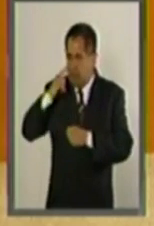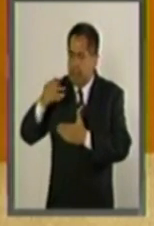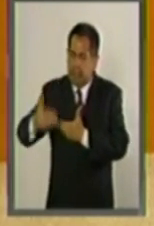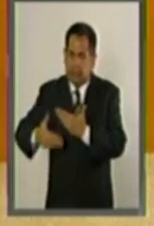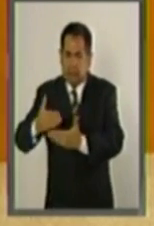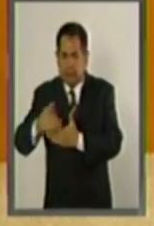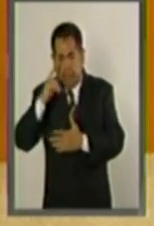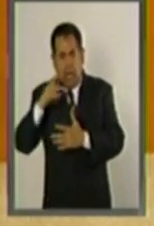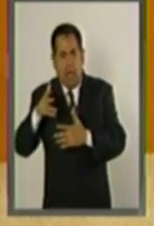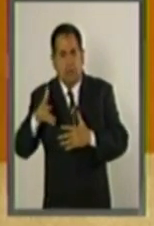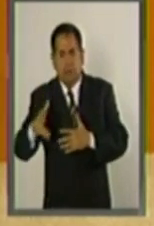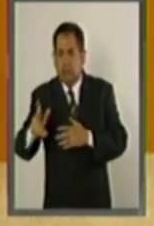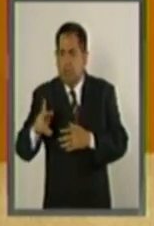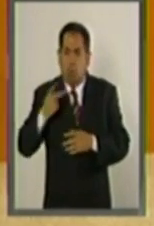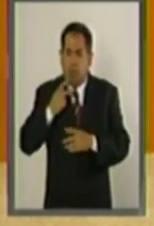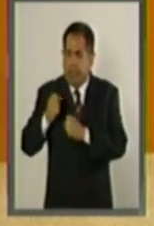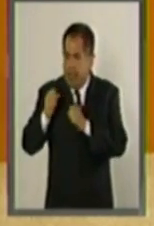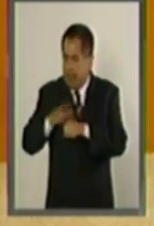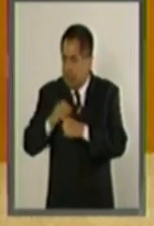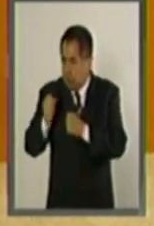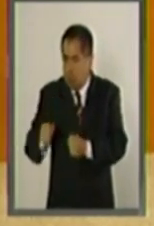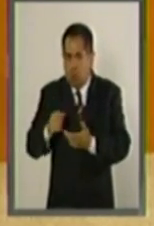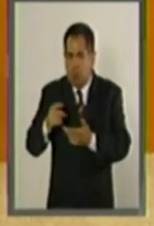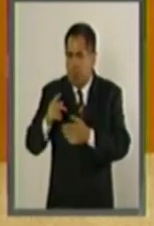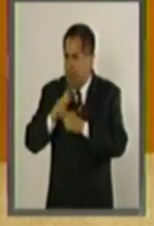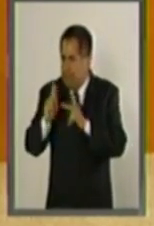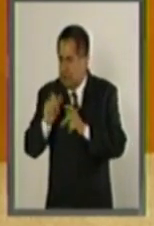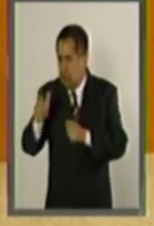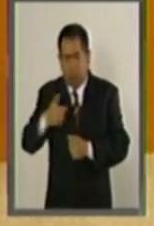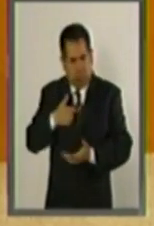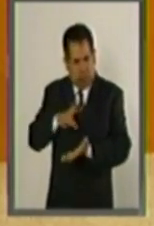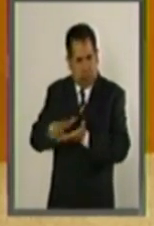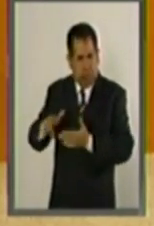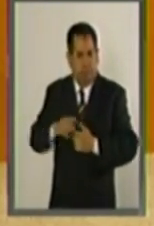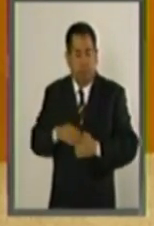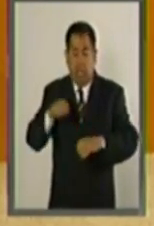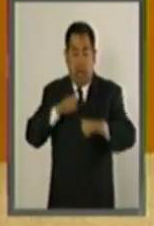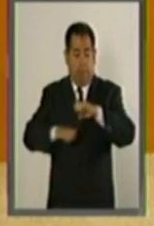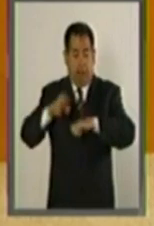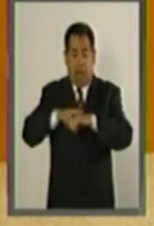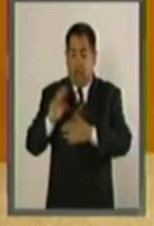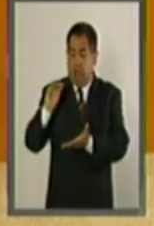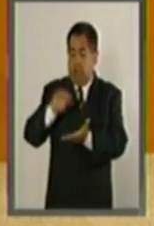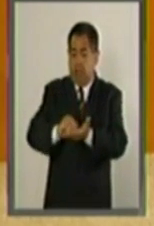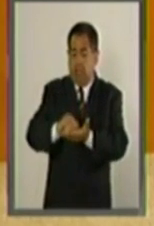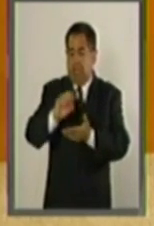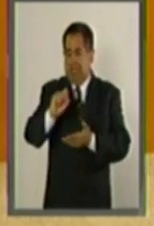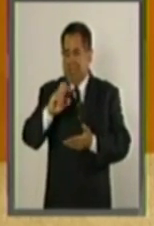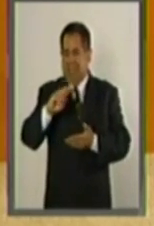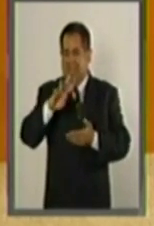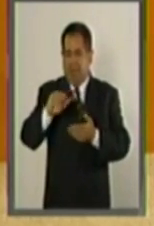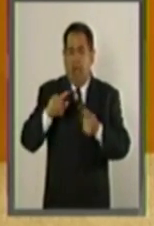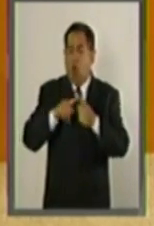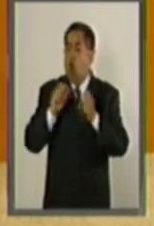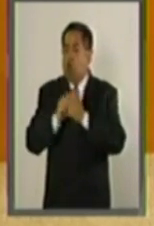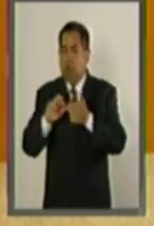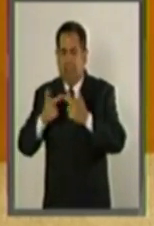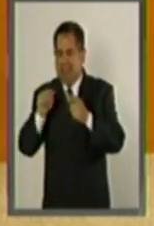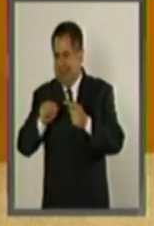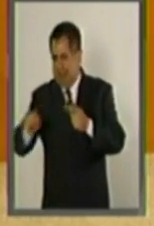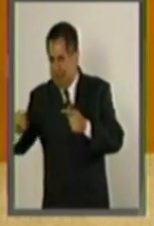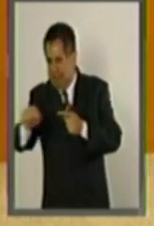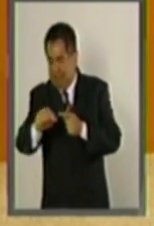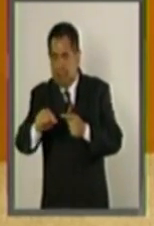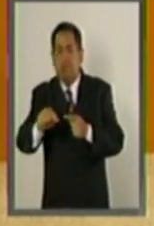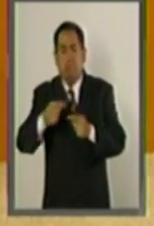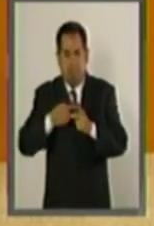de consolidación política y económica. La Embajada de México en Serbia, con la concurrencia en estos países, debe iniciar